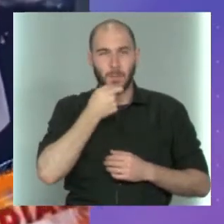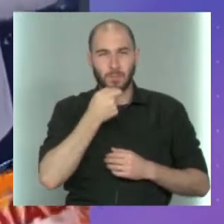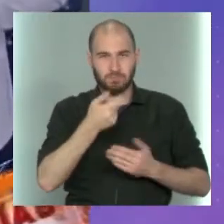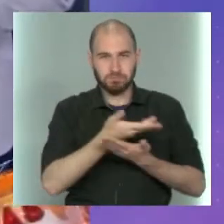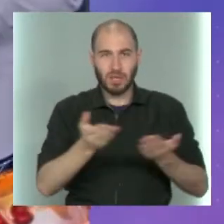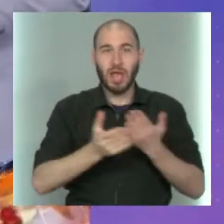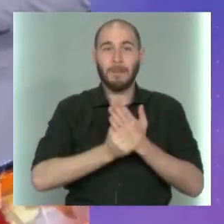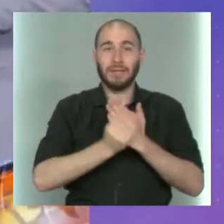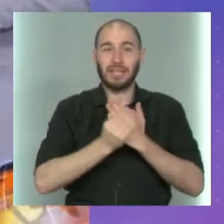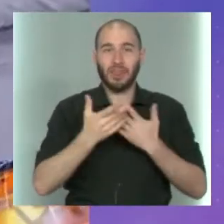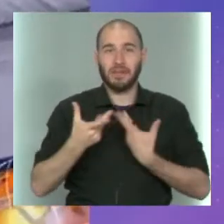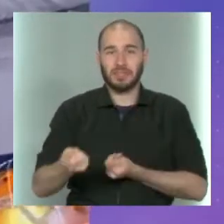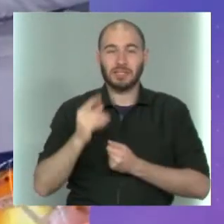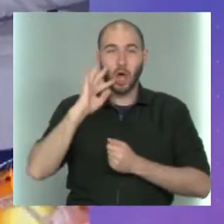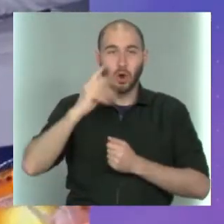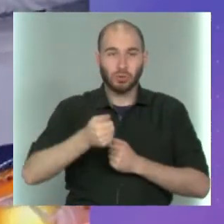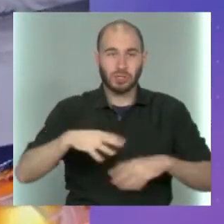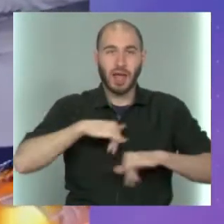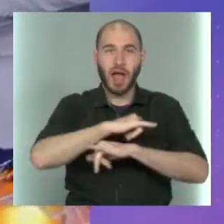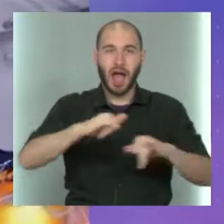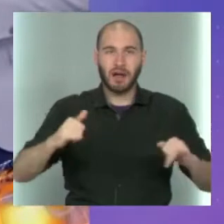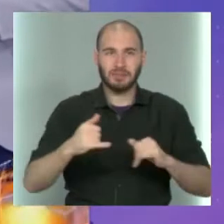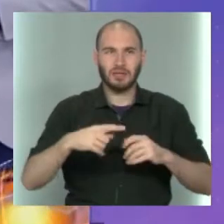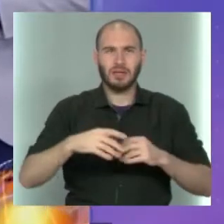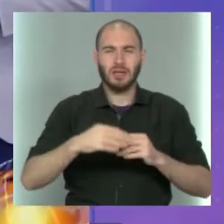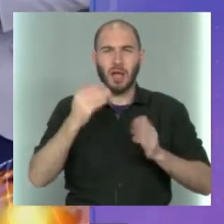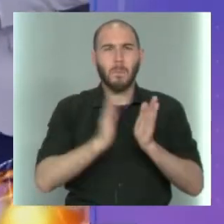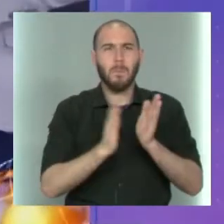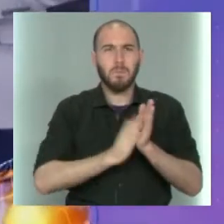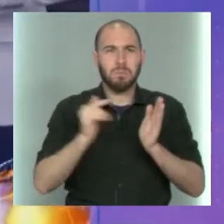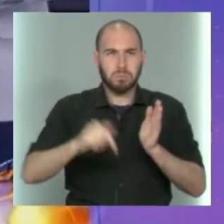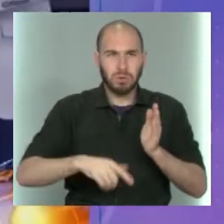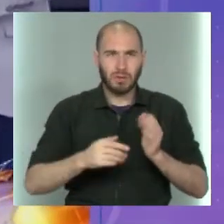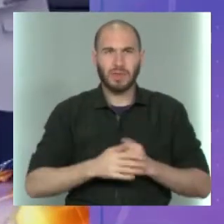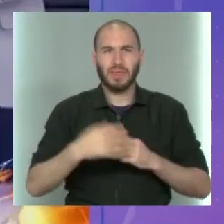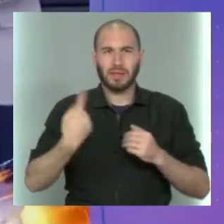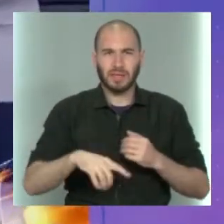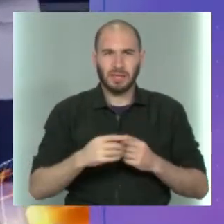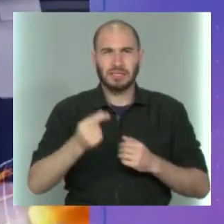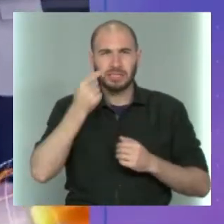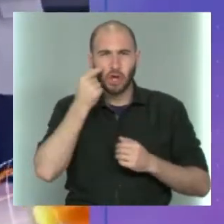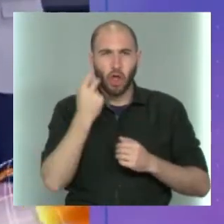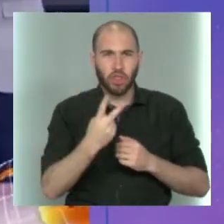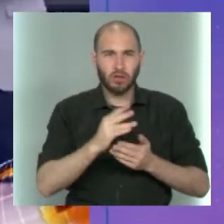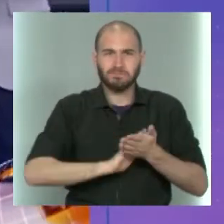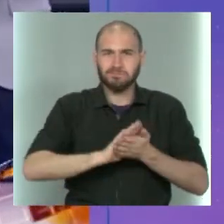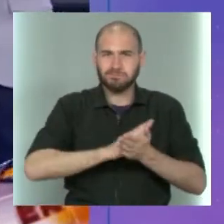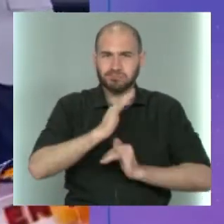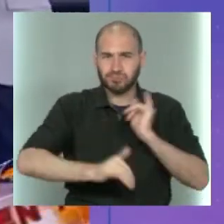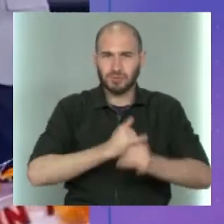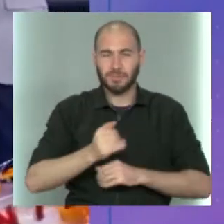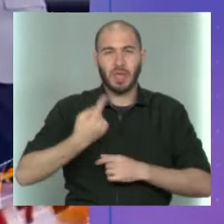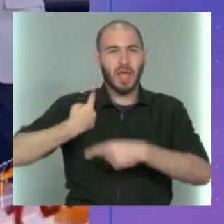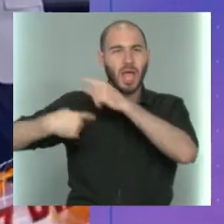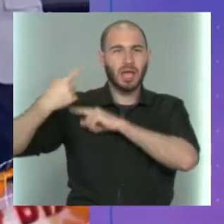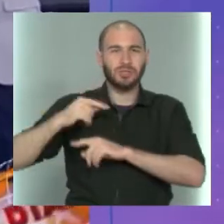el Ministerio de Defensa de Rusia dio a conocer las reveladoras pruebas basadas en 2 testigos que argumentaron que toda la